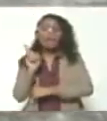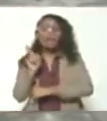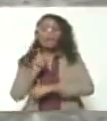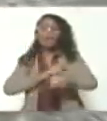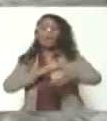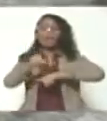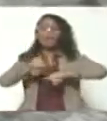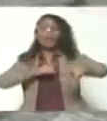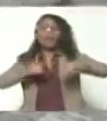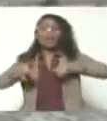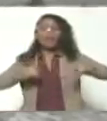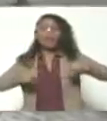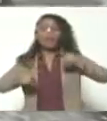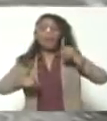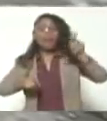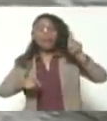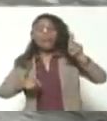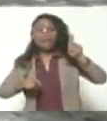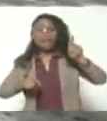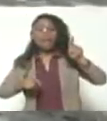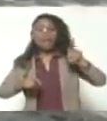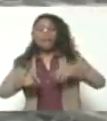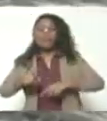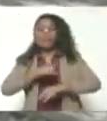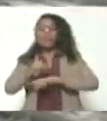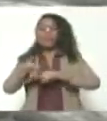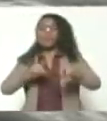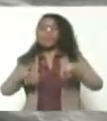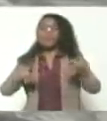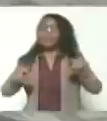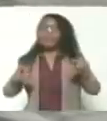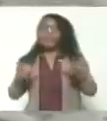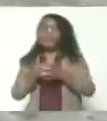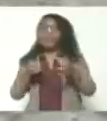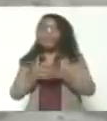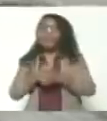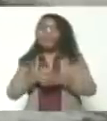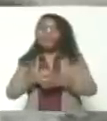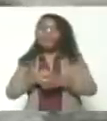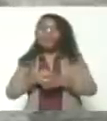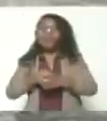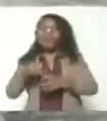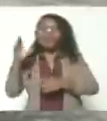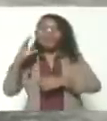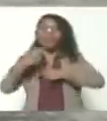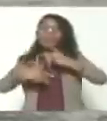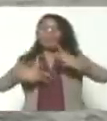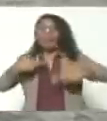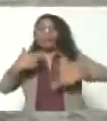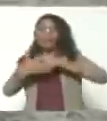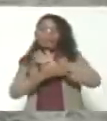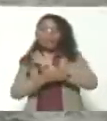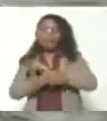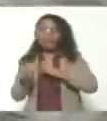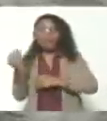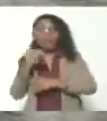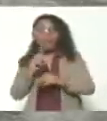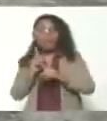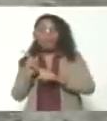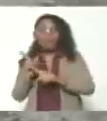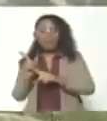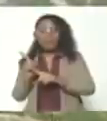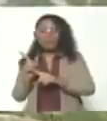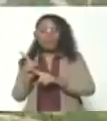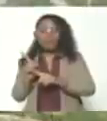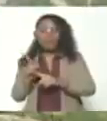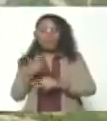dirigiendo estas bandas paramilitares. Pero además de eso, mi comandante en jefe, como usted